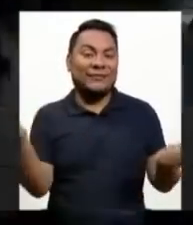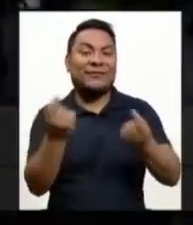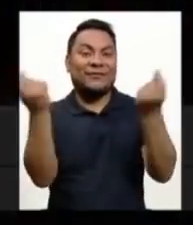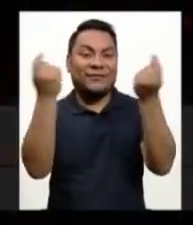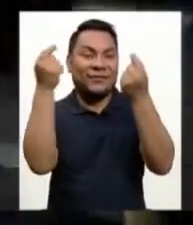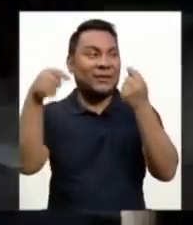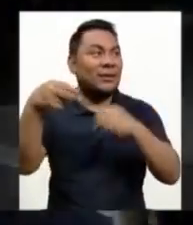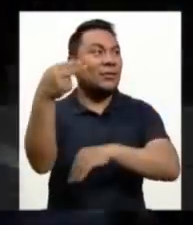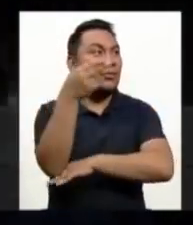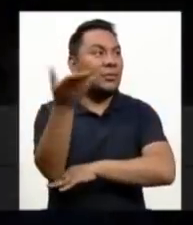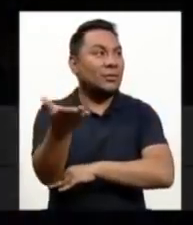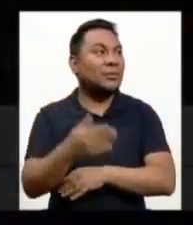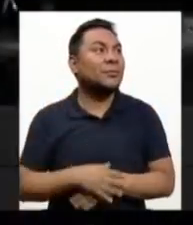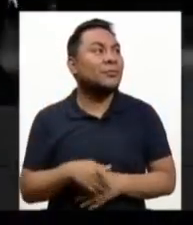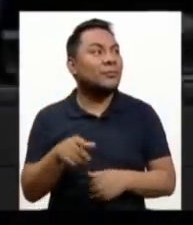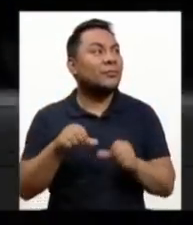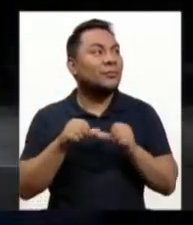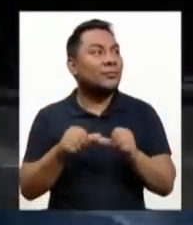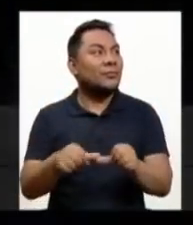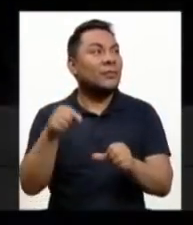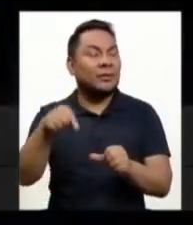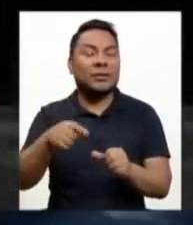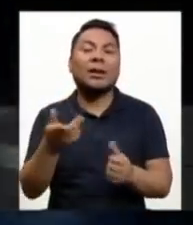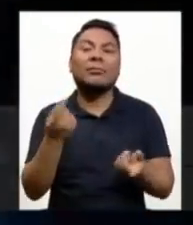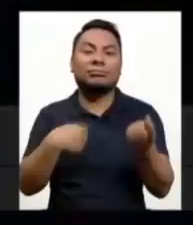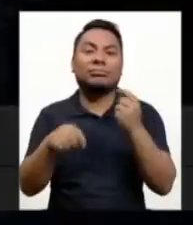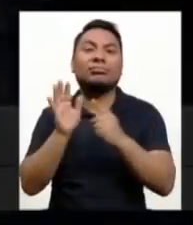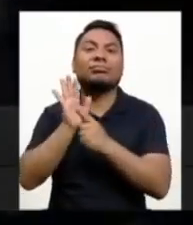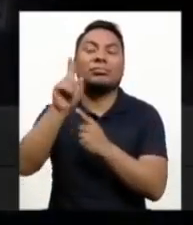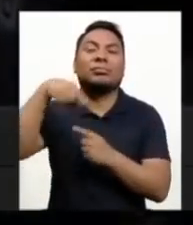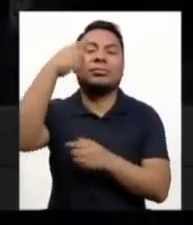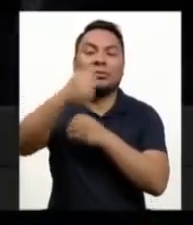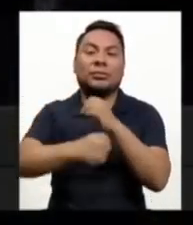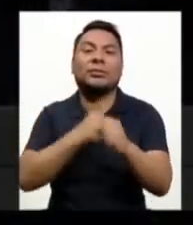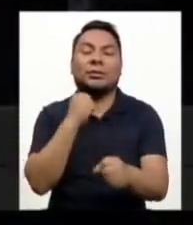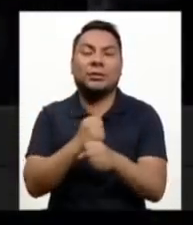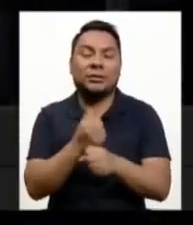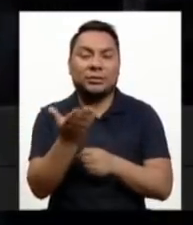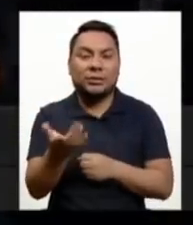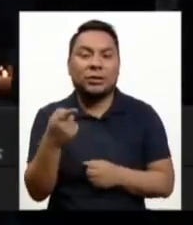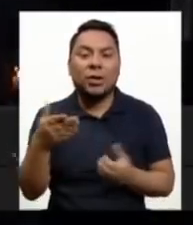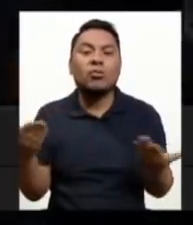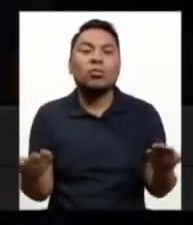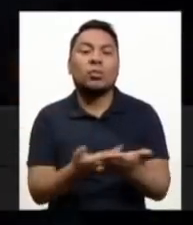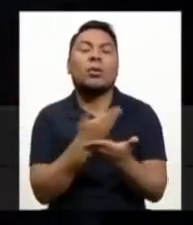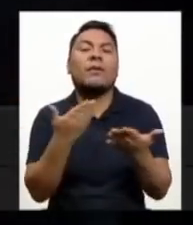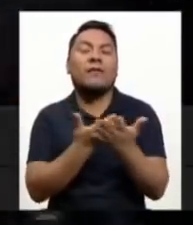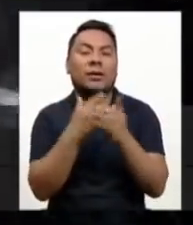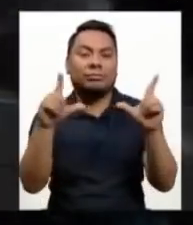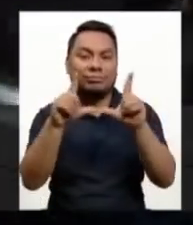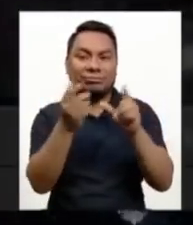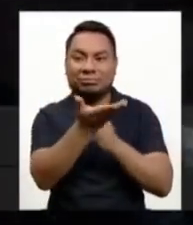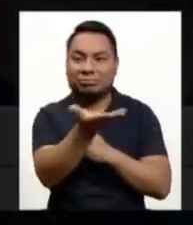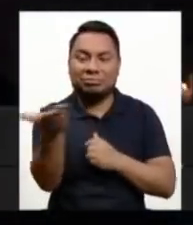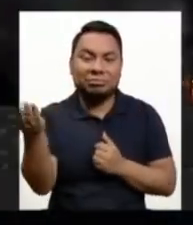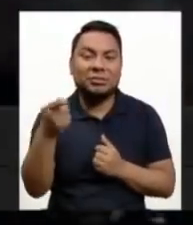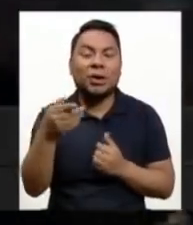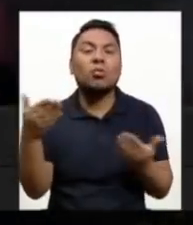Perú continúa, por supuesto, en esta preventa de programas renovados